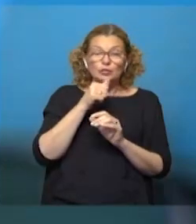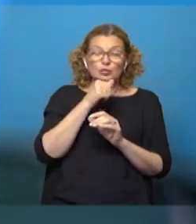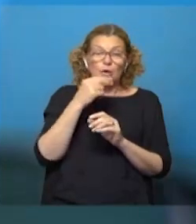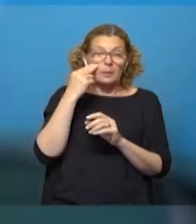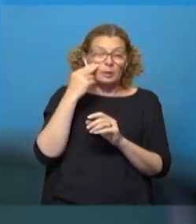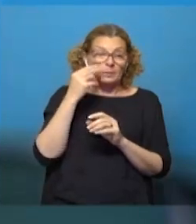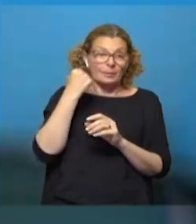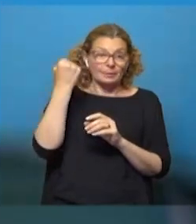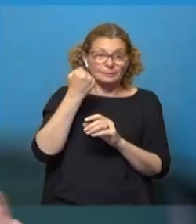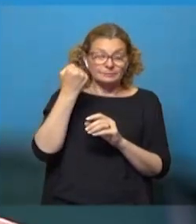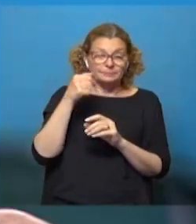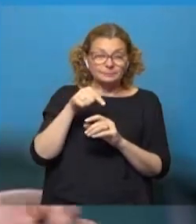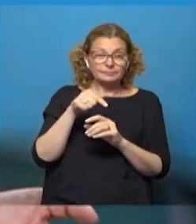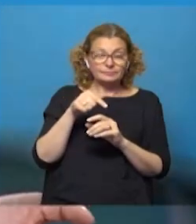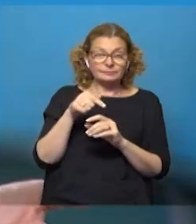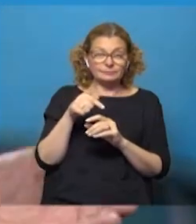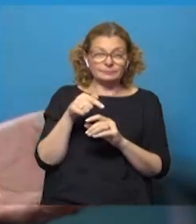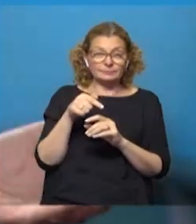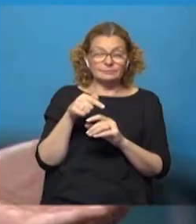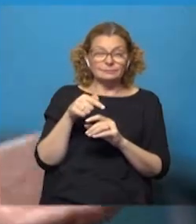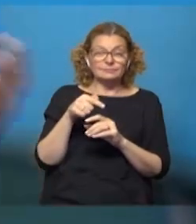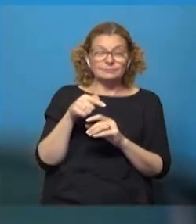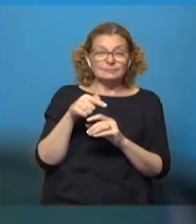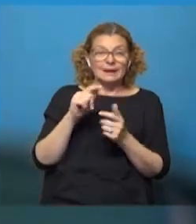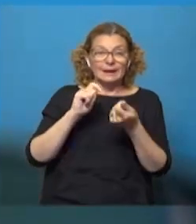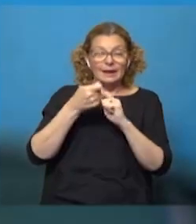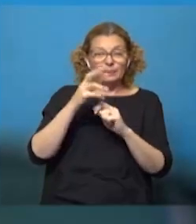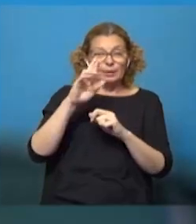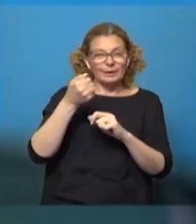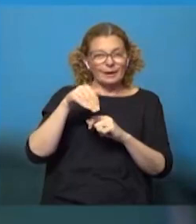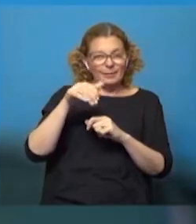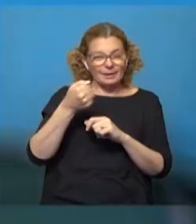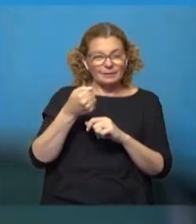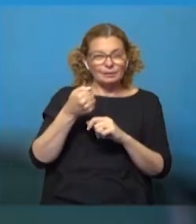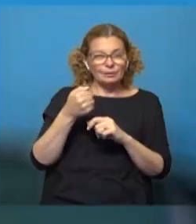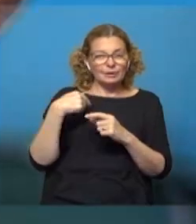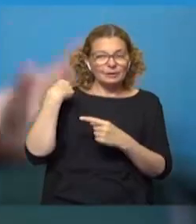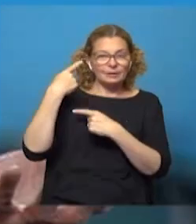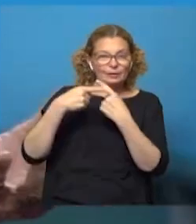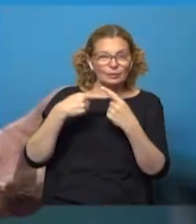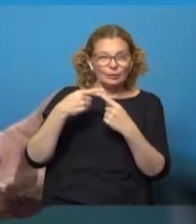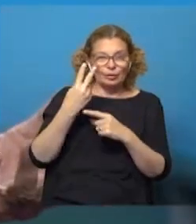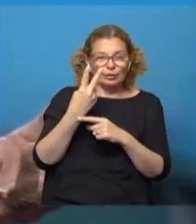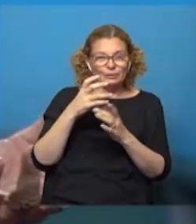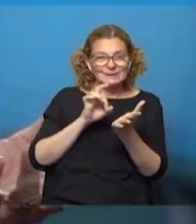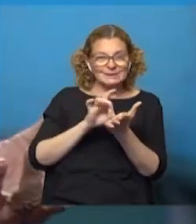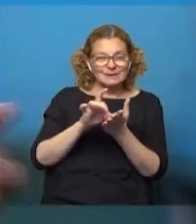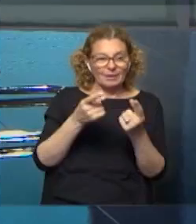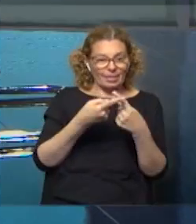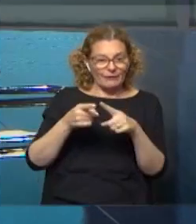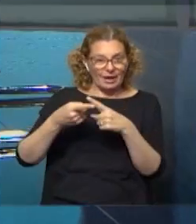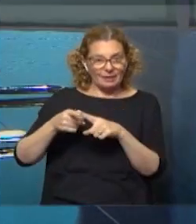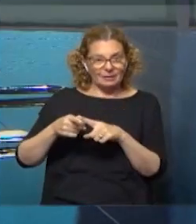era el hecho de que había de la Reforma de Rama lo que se heredó hacia adelante eran dos sistemas de formación diferentes